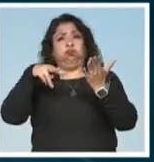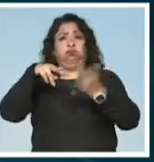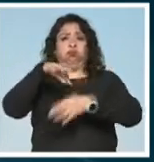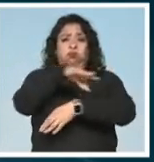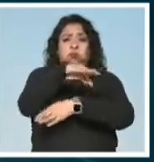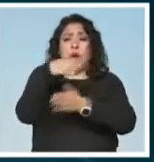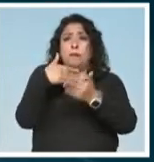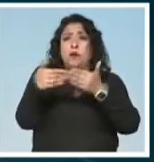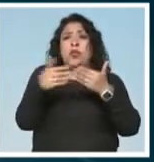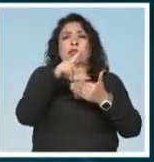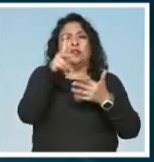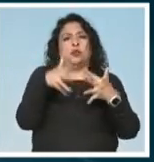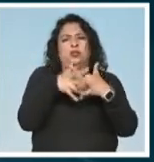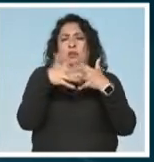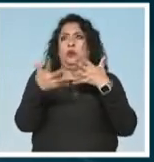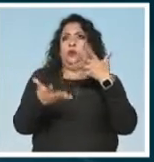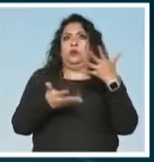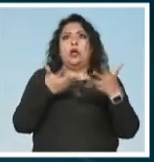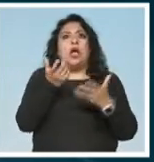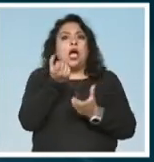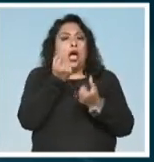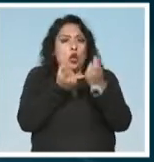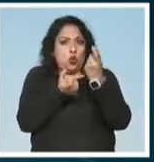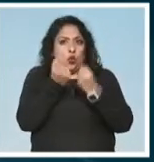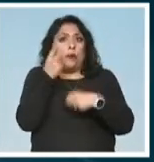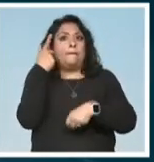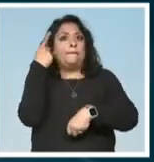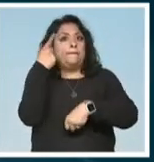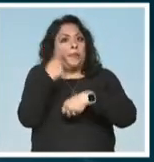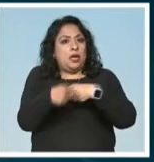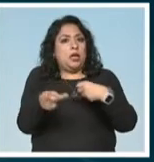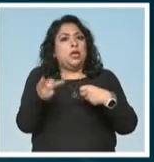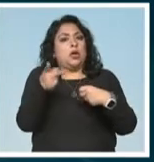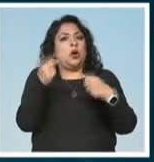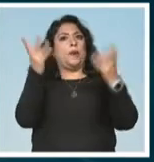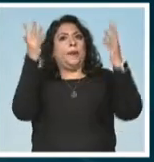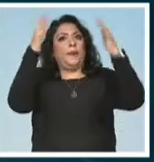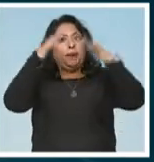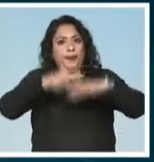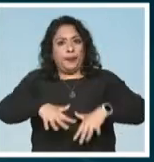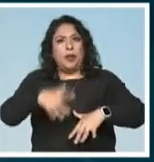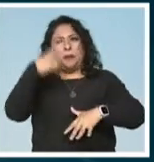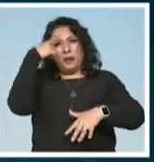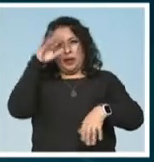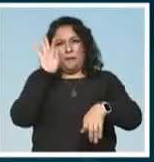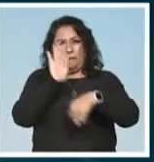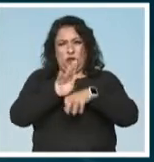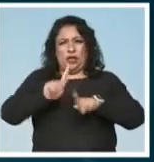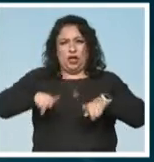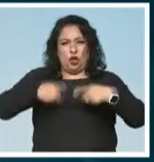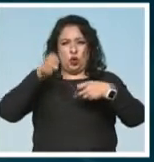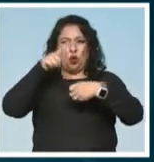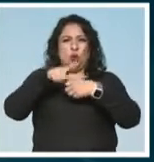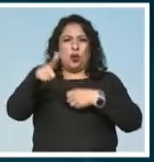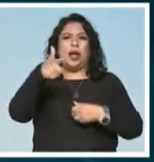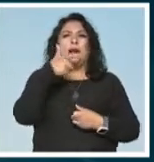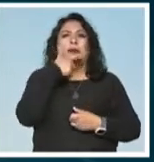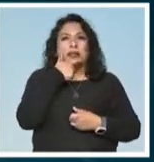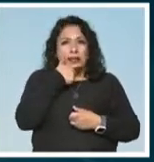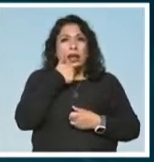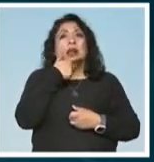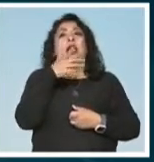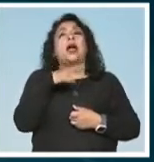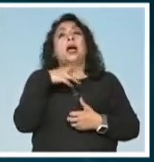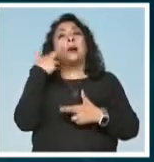posguerra, causan polémica y algunos están inclusive en peligro de demolición. Para proteger este legado cultural británico, se